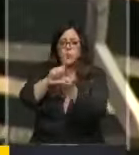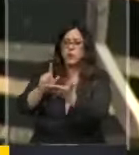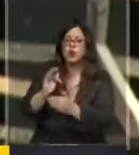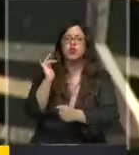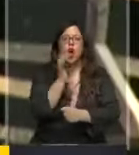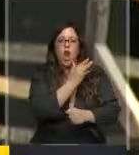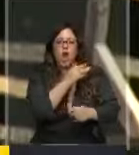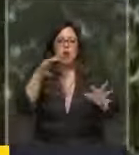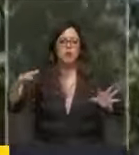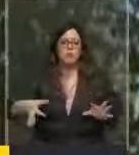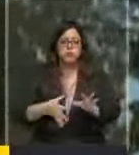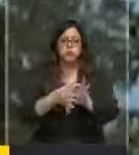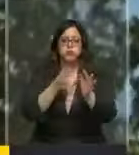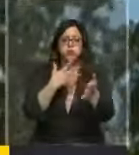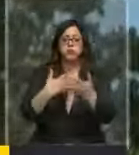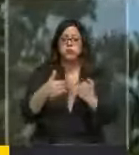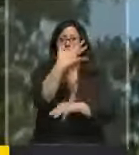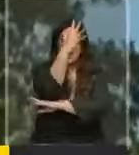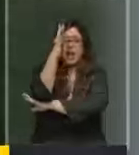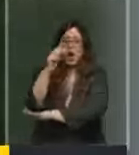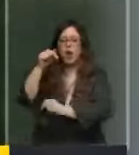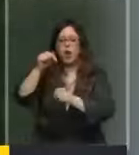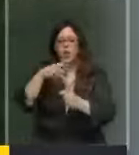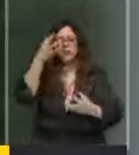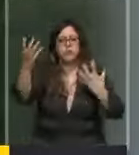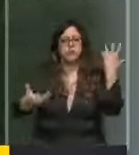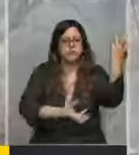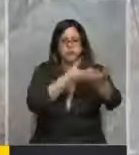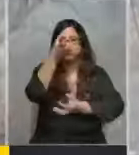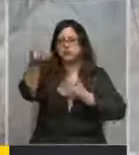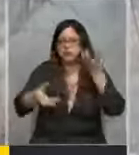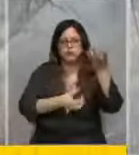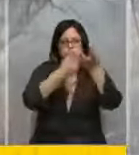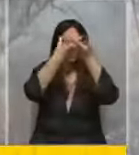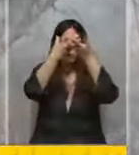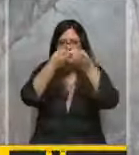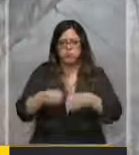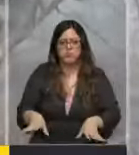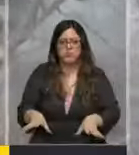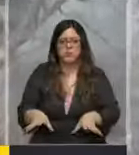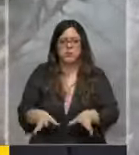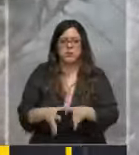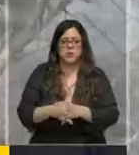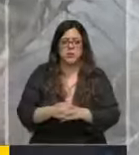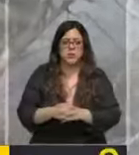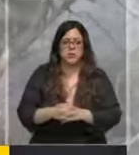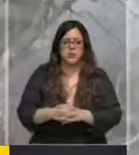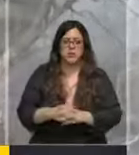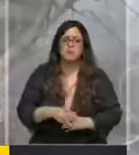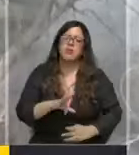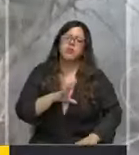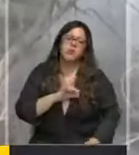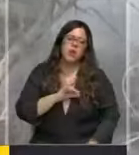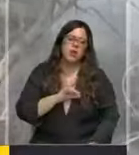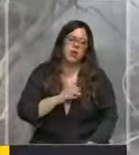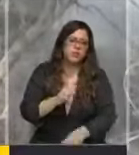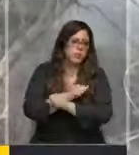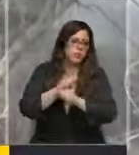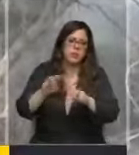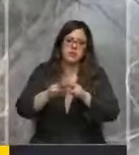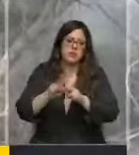y la conexión con la naturaleza, hoy el fuego lo convirtió en cenizas. Me duele en el alma porque no pude hacer nada en ese